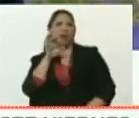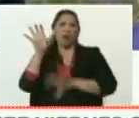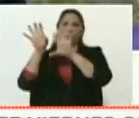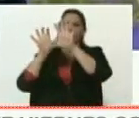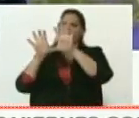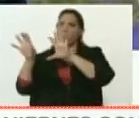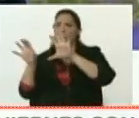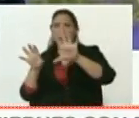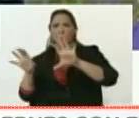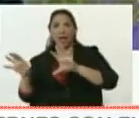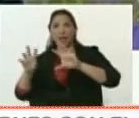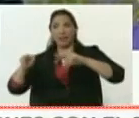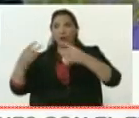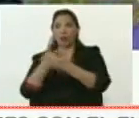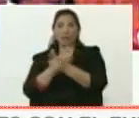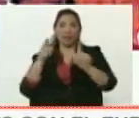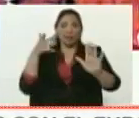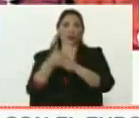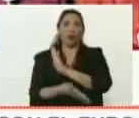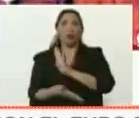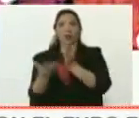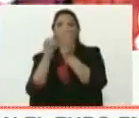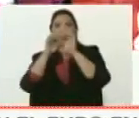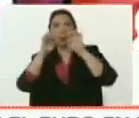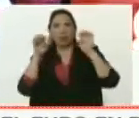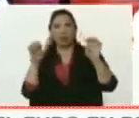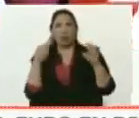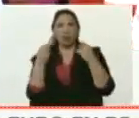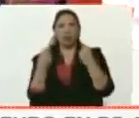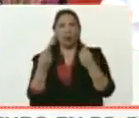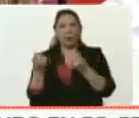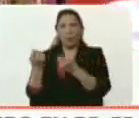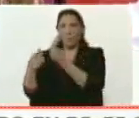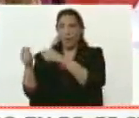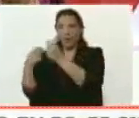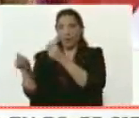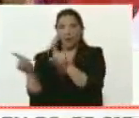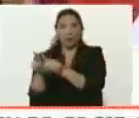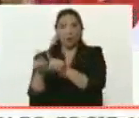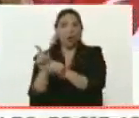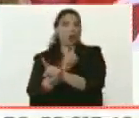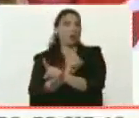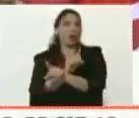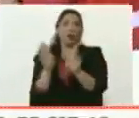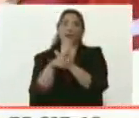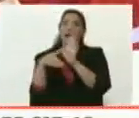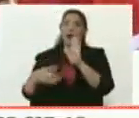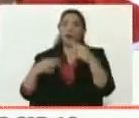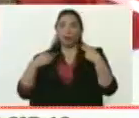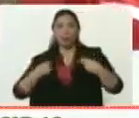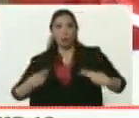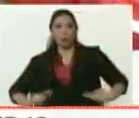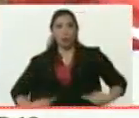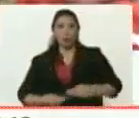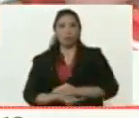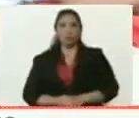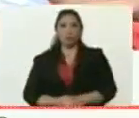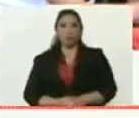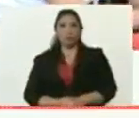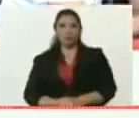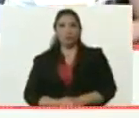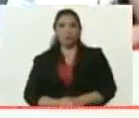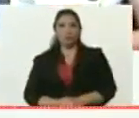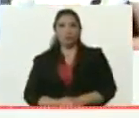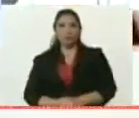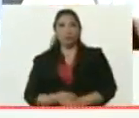neoliberalismo trata la educación como una mercancía y no como un derecho humano. Se